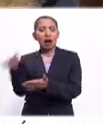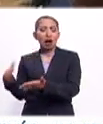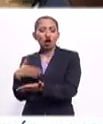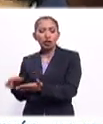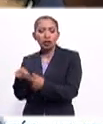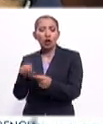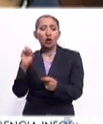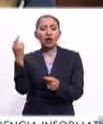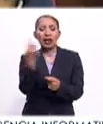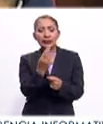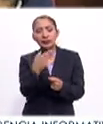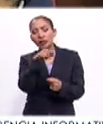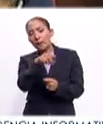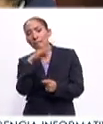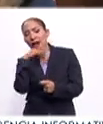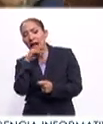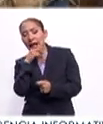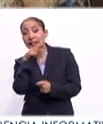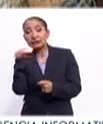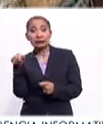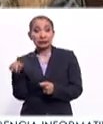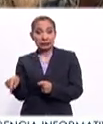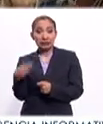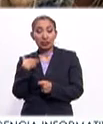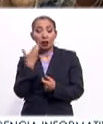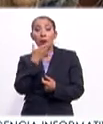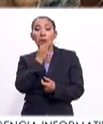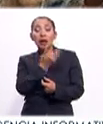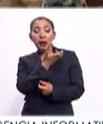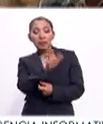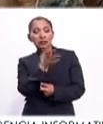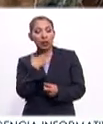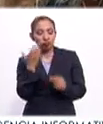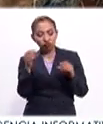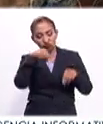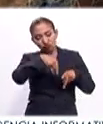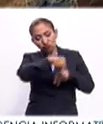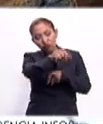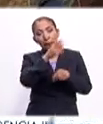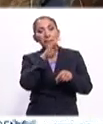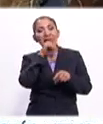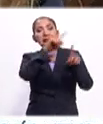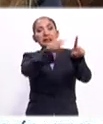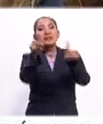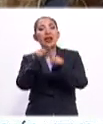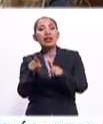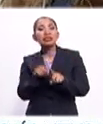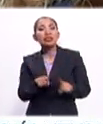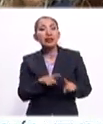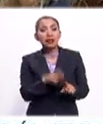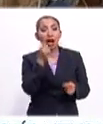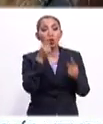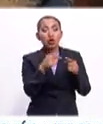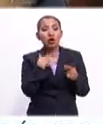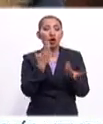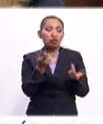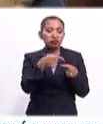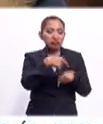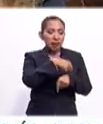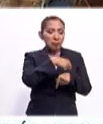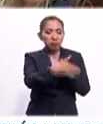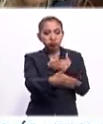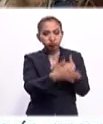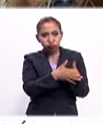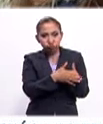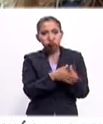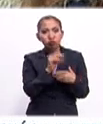elementos para la cocina o necesito tales maíces, un campesino suele plantar varios maíces, algunos de ciclo corto